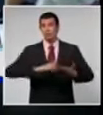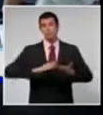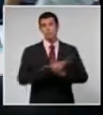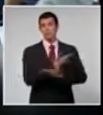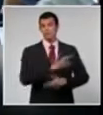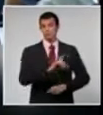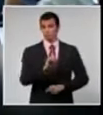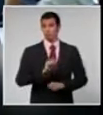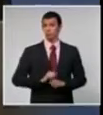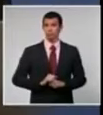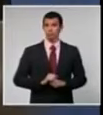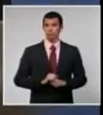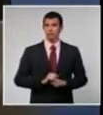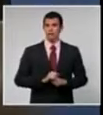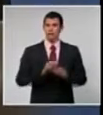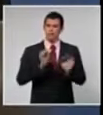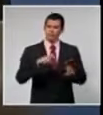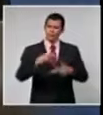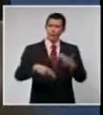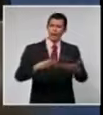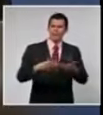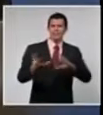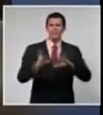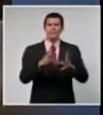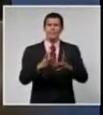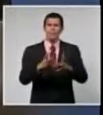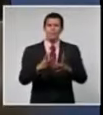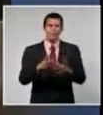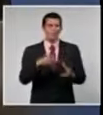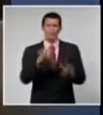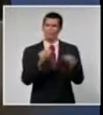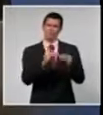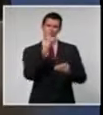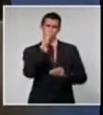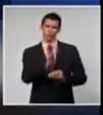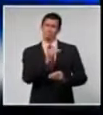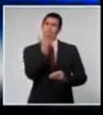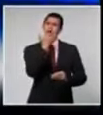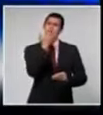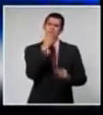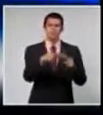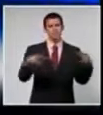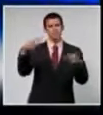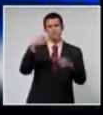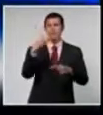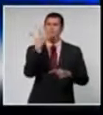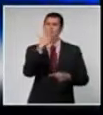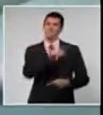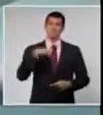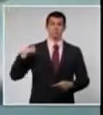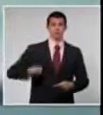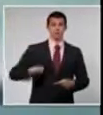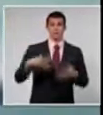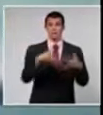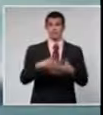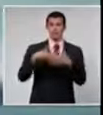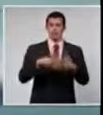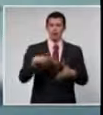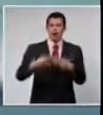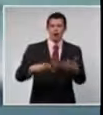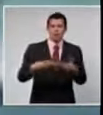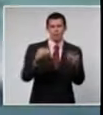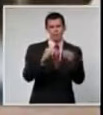innecesaria para proteger los intereses nacionales. La acción de la empresa estadounidense se inserta en un plan anunciado por el Pentágono y el